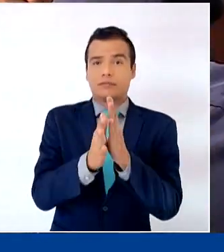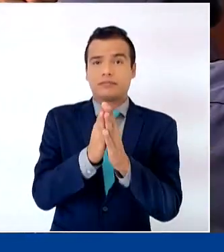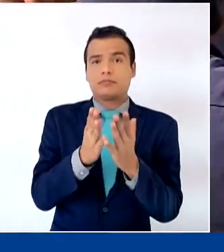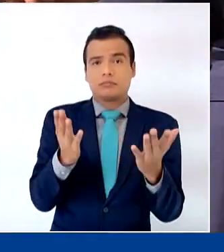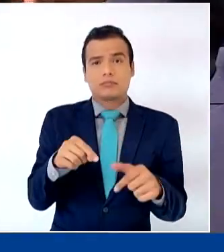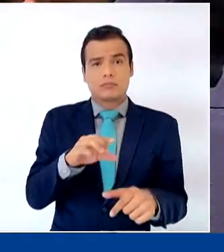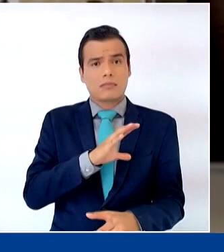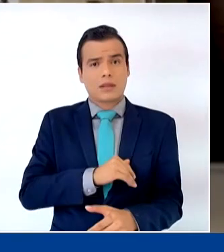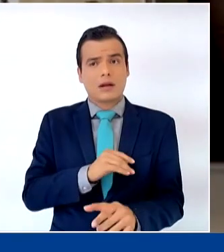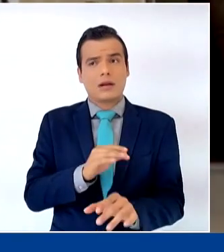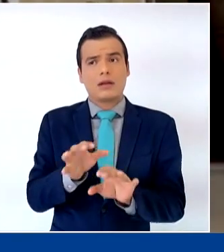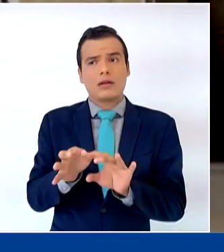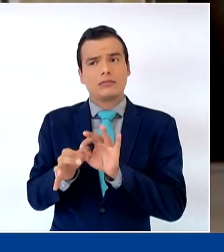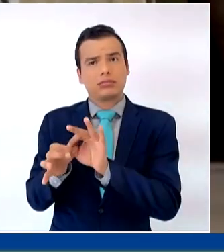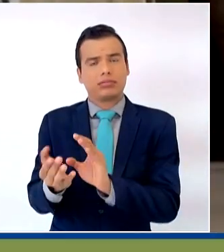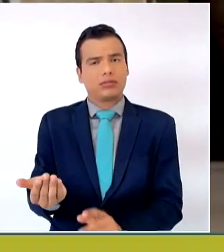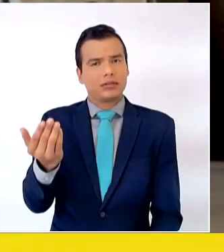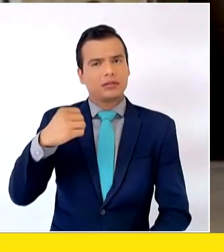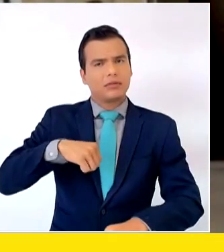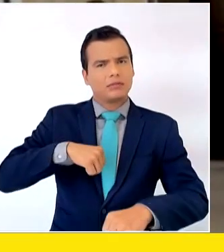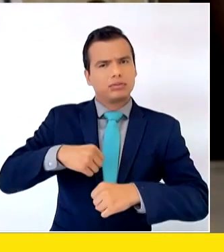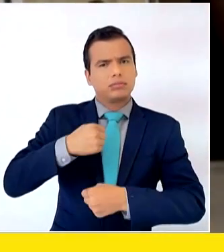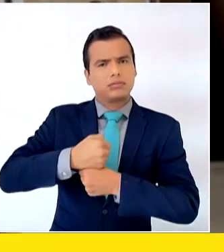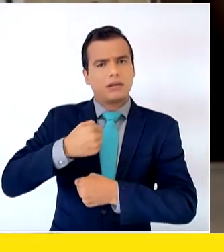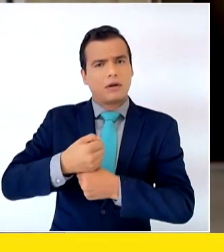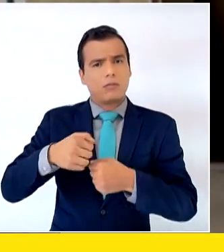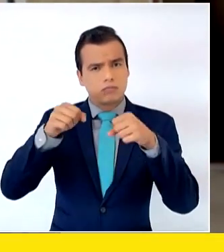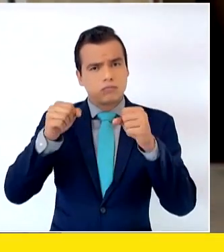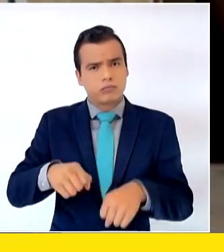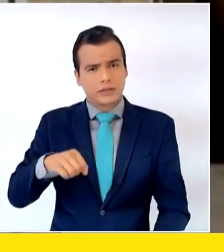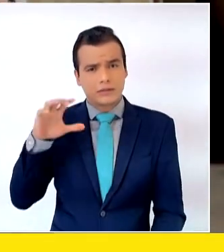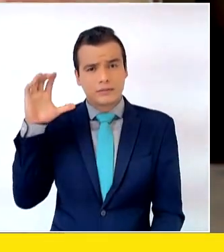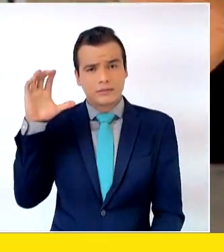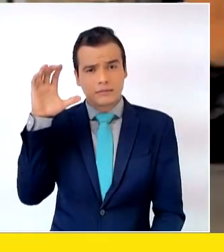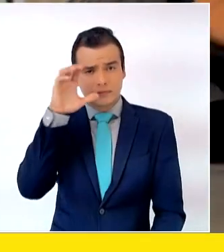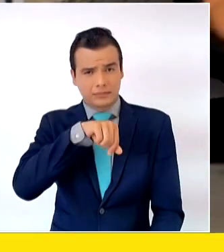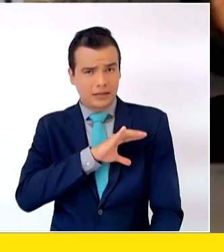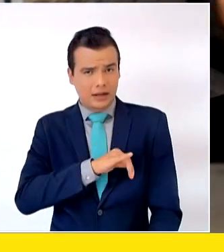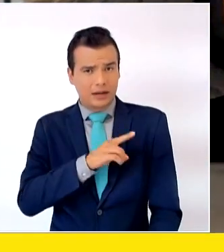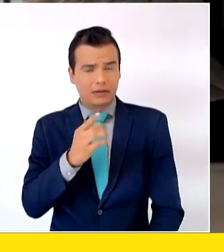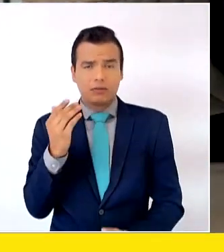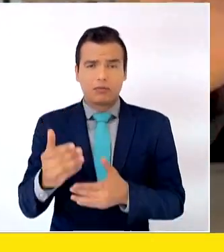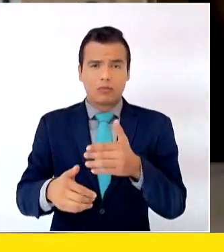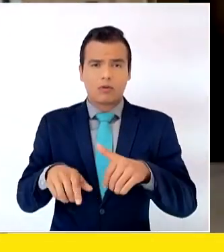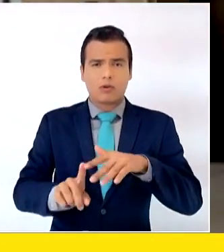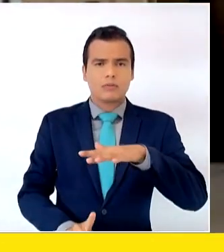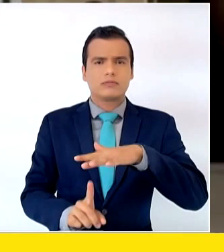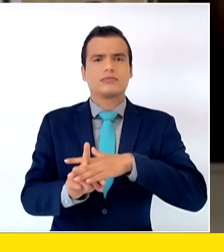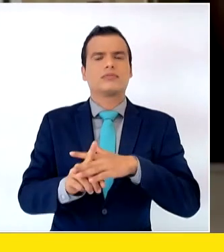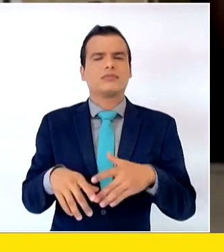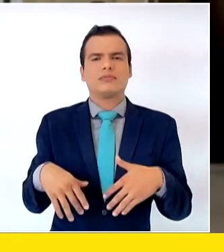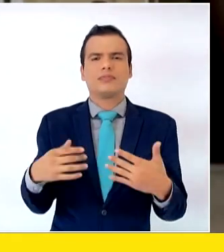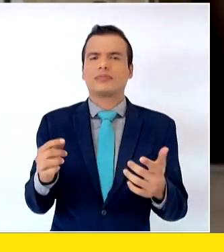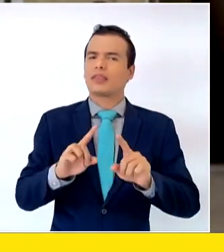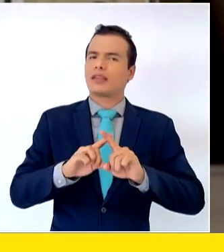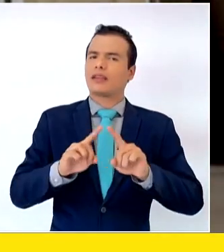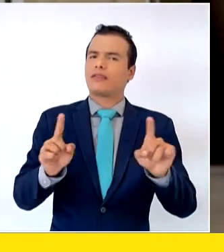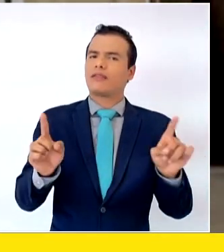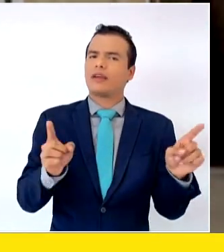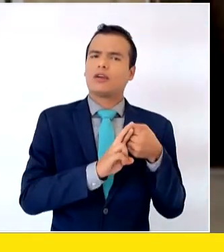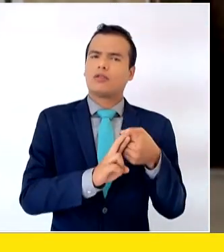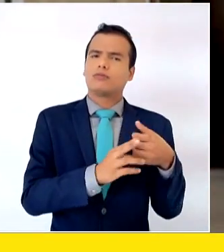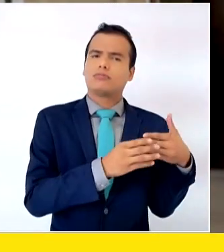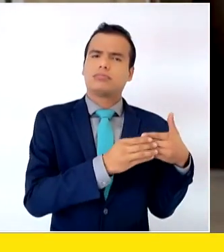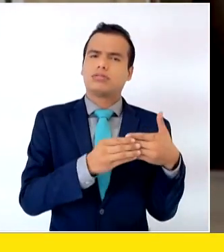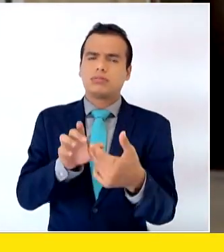la contienda electoral. Hoy Cali comienza una nueva ruta para alcanzar